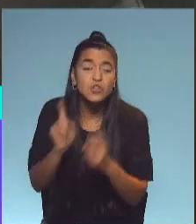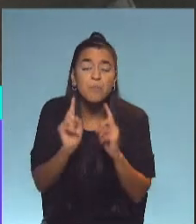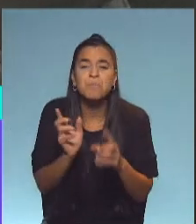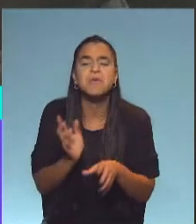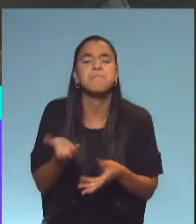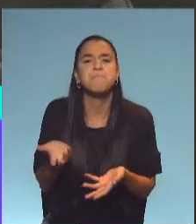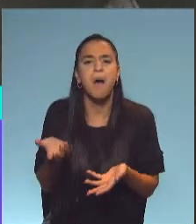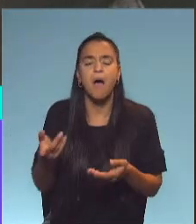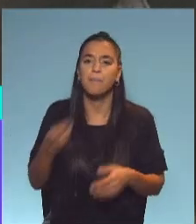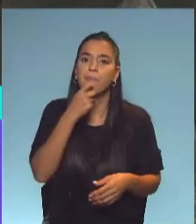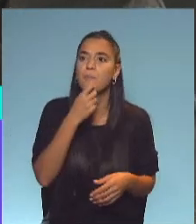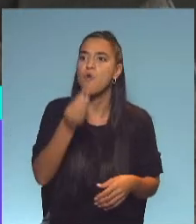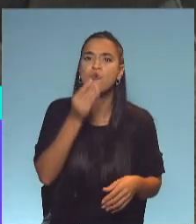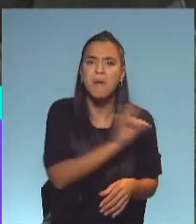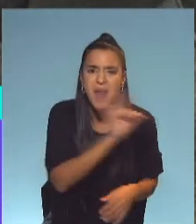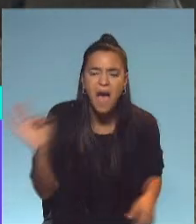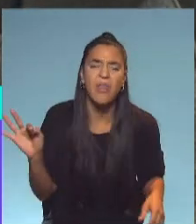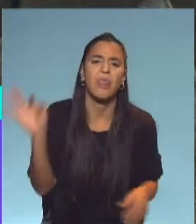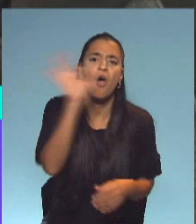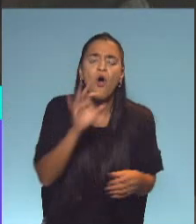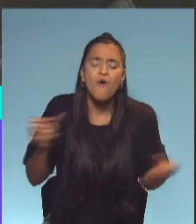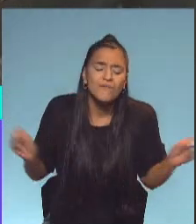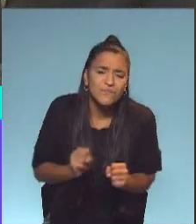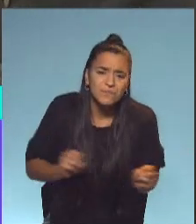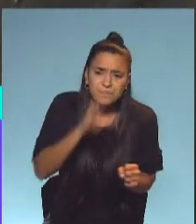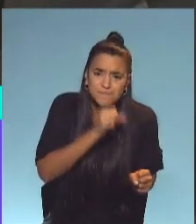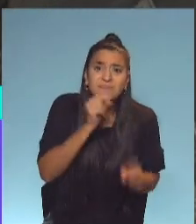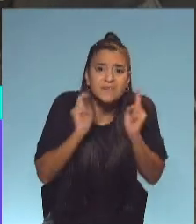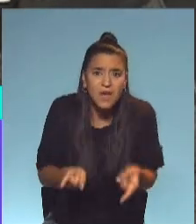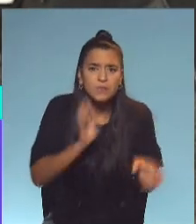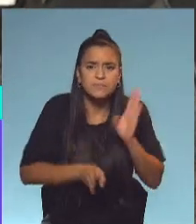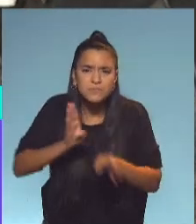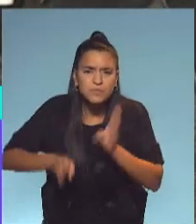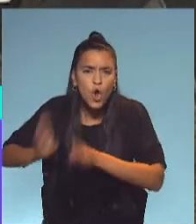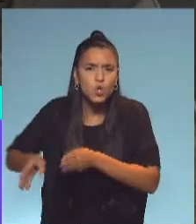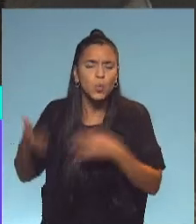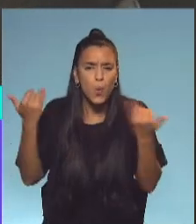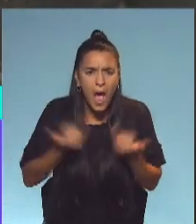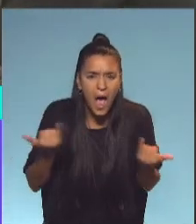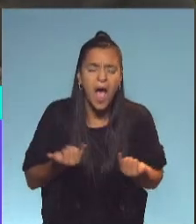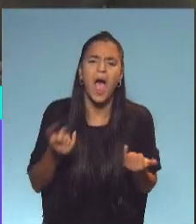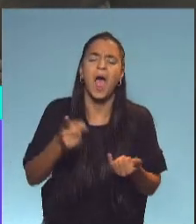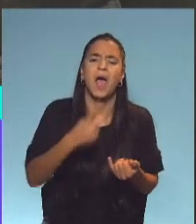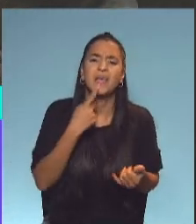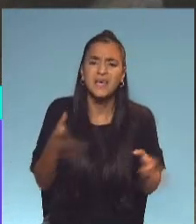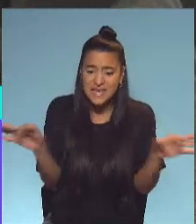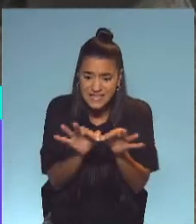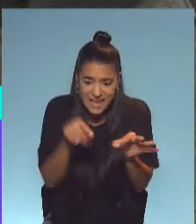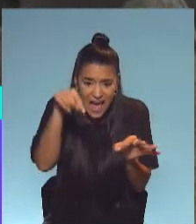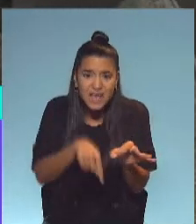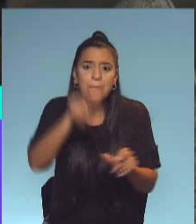no haber comido, de haber tenido que soportar un frío y encima haber sido torturados en el medio de una isla por la gente que nos tenía